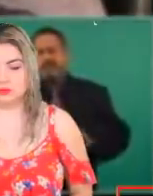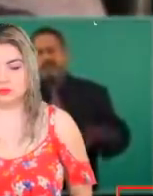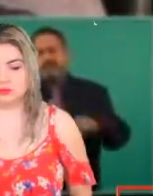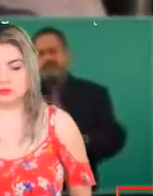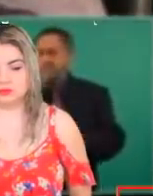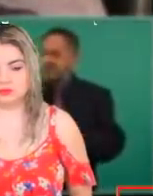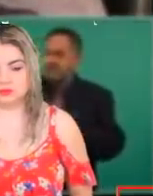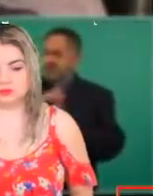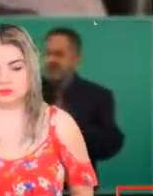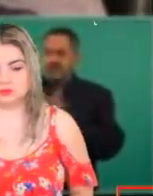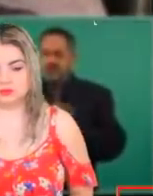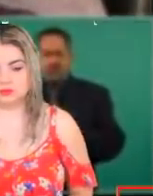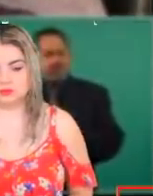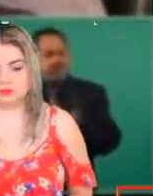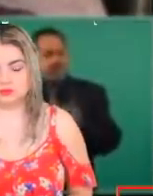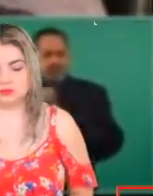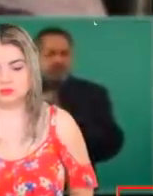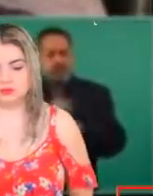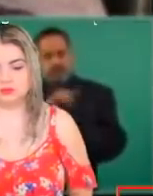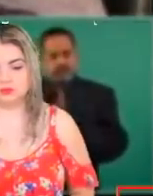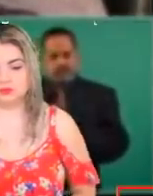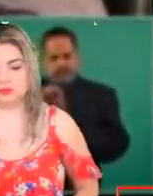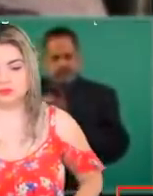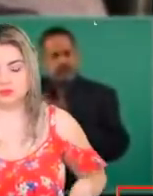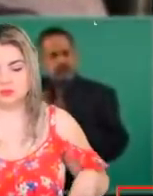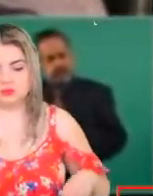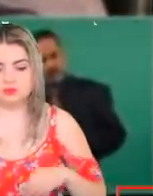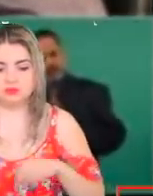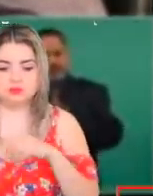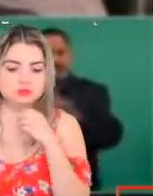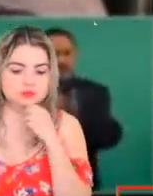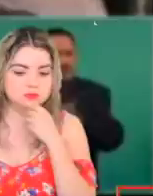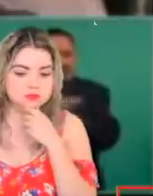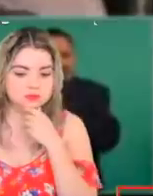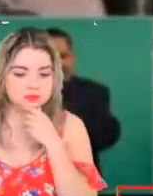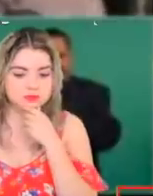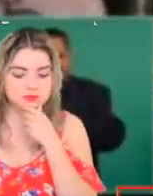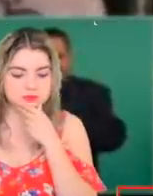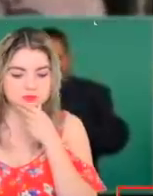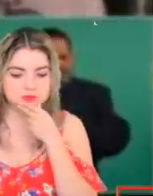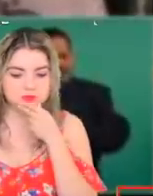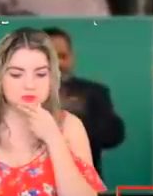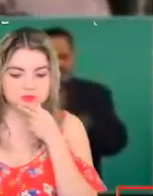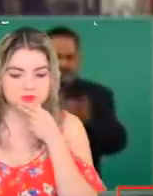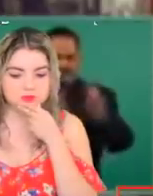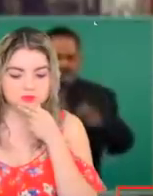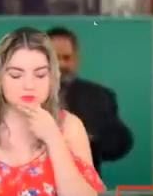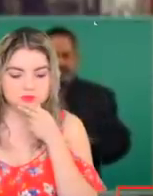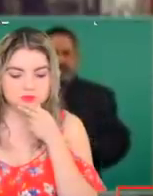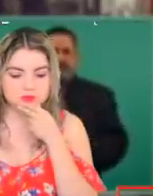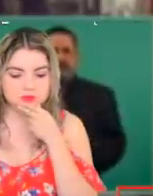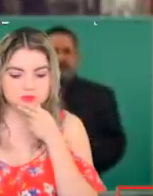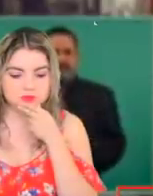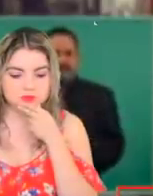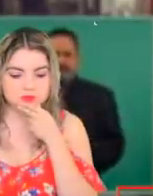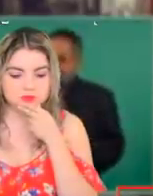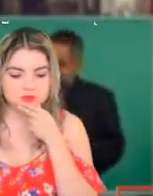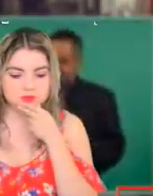la aplicación de la justicia en Ensenada. Yo le quiero preguntar a usted si va a tomar acciones determinantes y contundentes en este tema. Sí, y